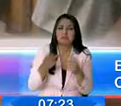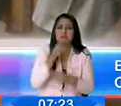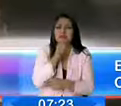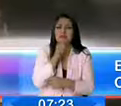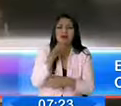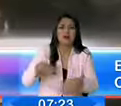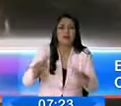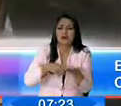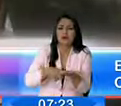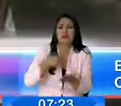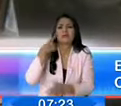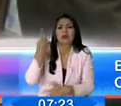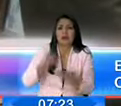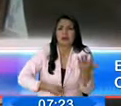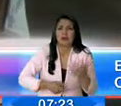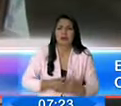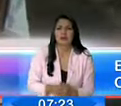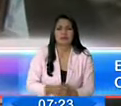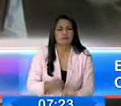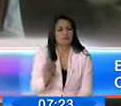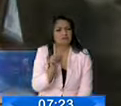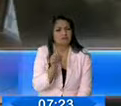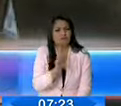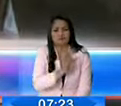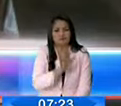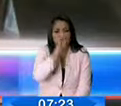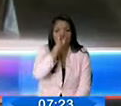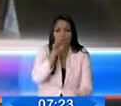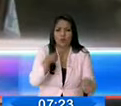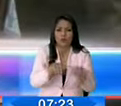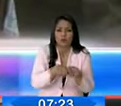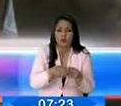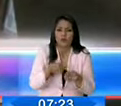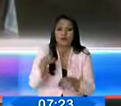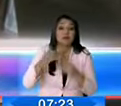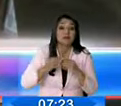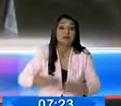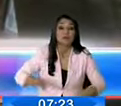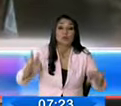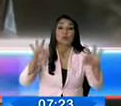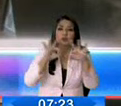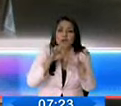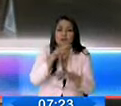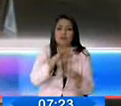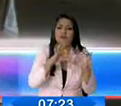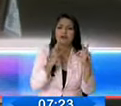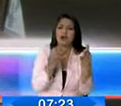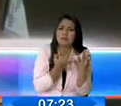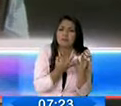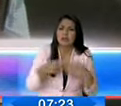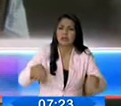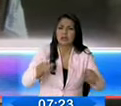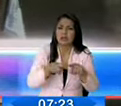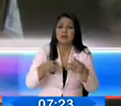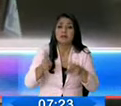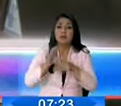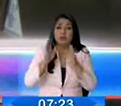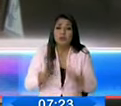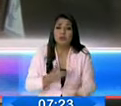sesión. Que tal calificación no cabe cuando está en juego el dolor de muchos